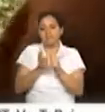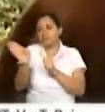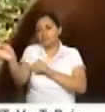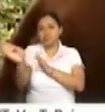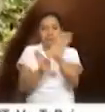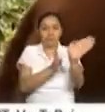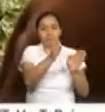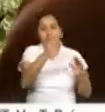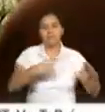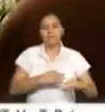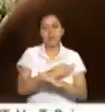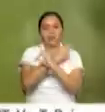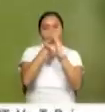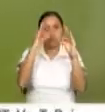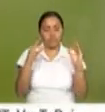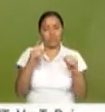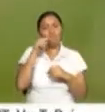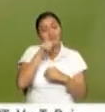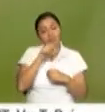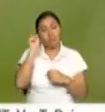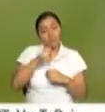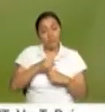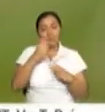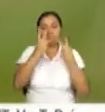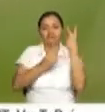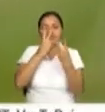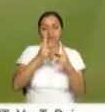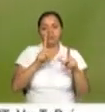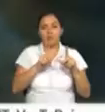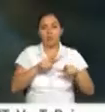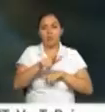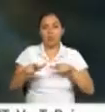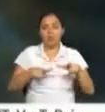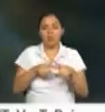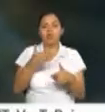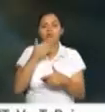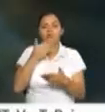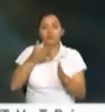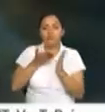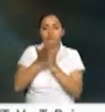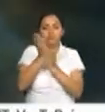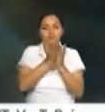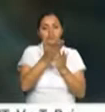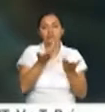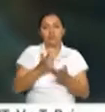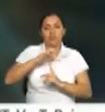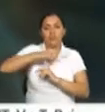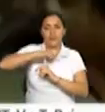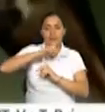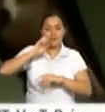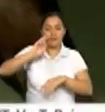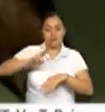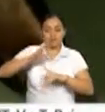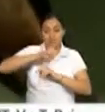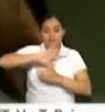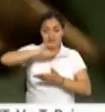Los participantes podrán elegir el sitio a recorrer y el punto de partida de todas las rutas es el parque central de la parroquia.